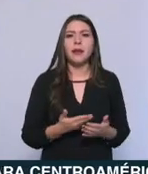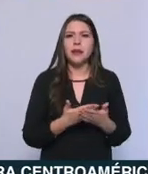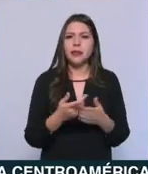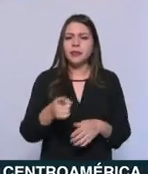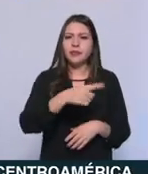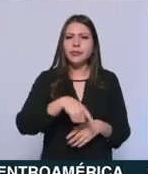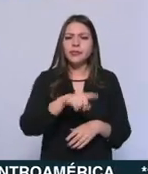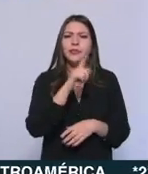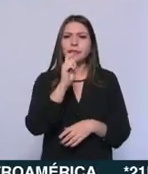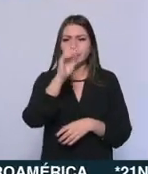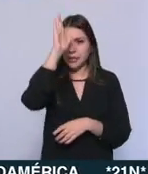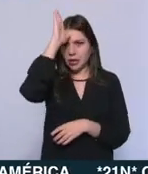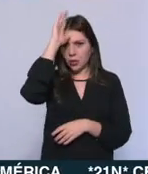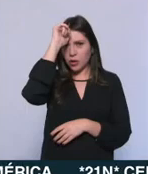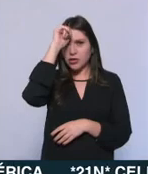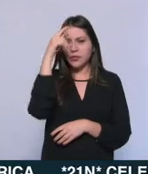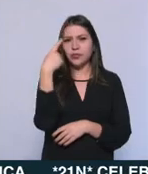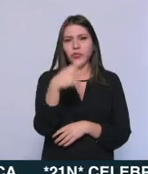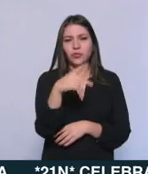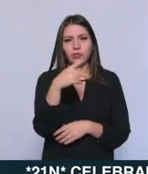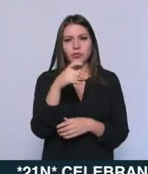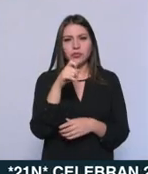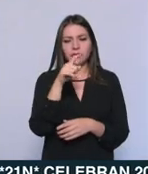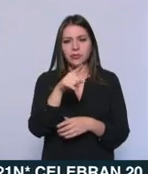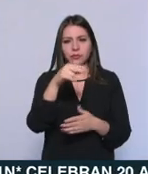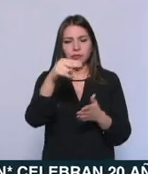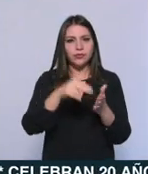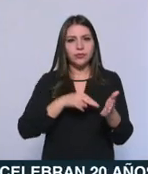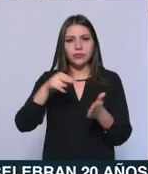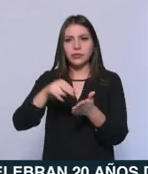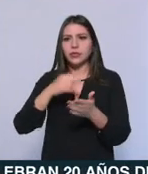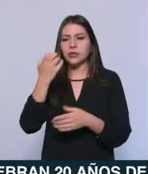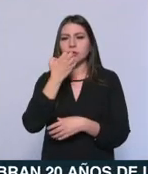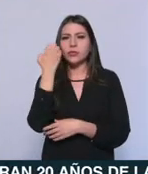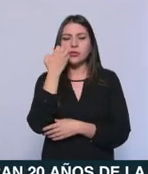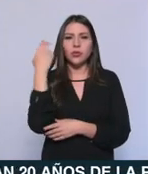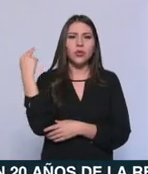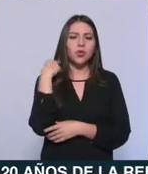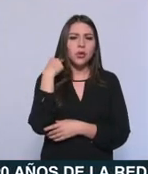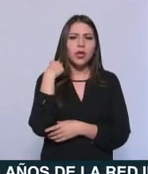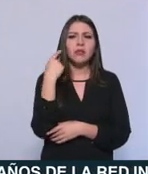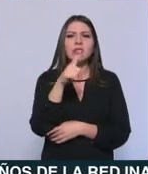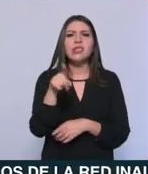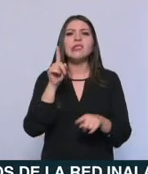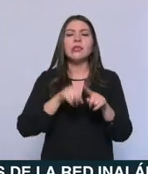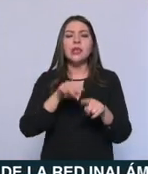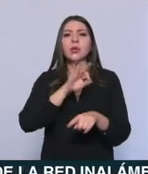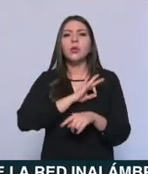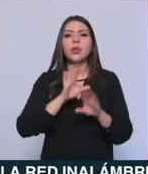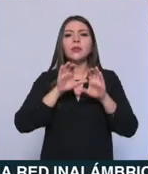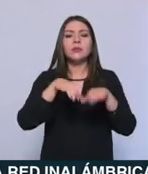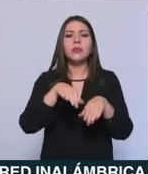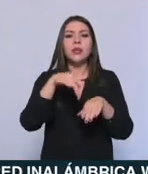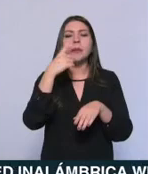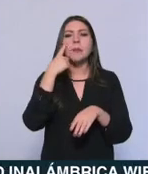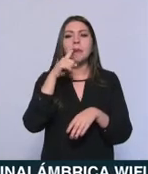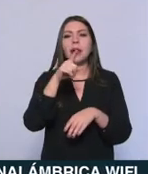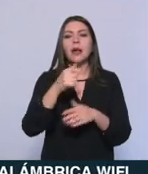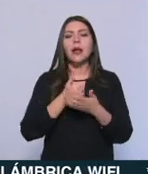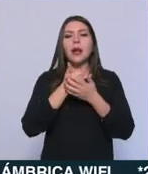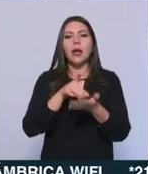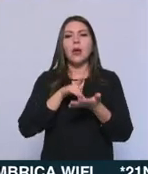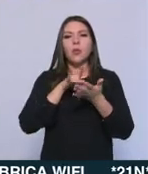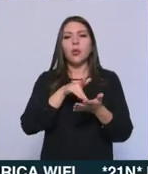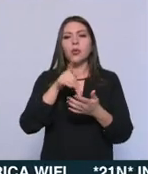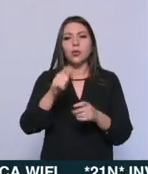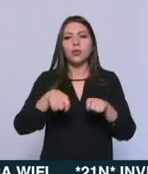convenio con el Colegio de Notarios. ¿Quiénes pueden acceder a él y sobre todo cuáles son los requisitos? Pueden